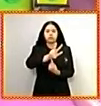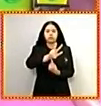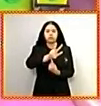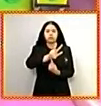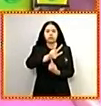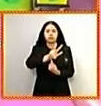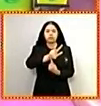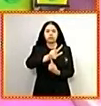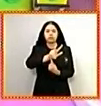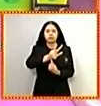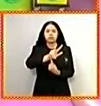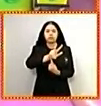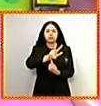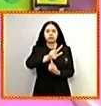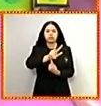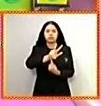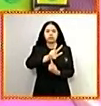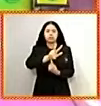Segundo dígito.